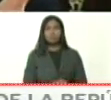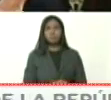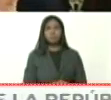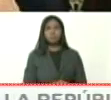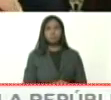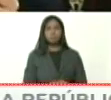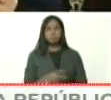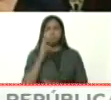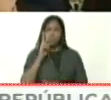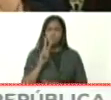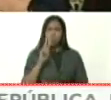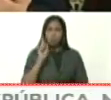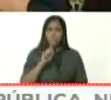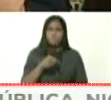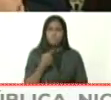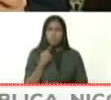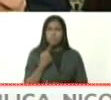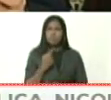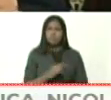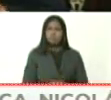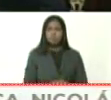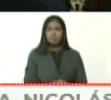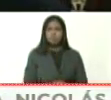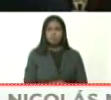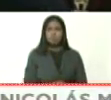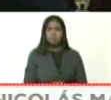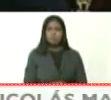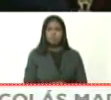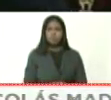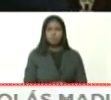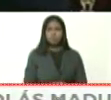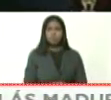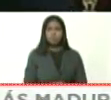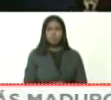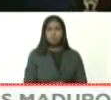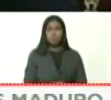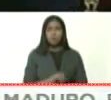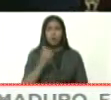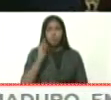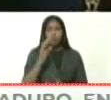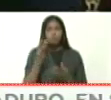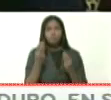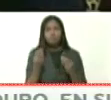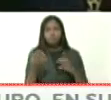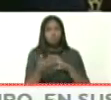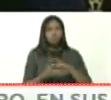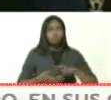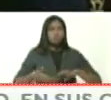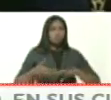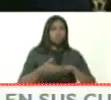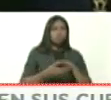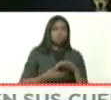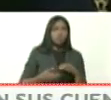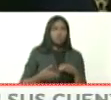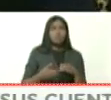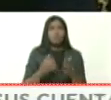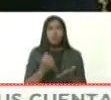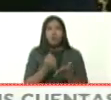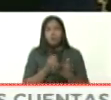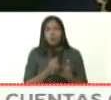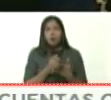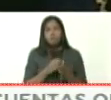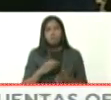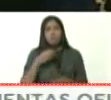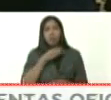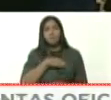nos dimos cuenta de que había muchos de los beneficiarios de la misión